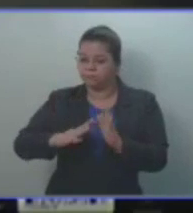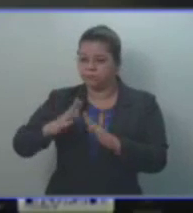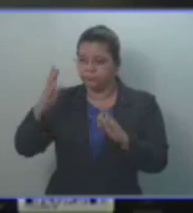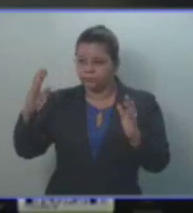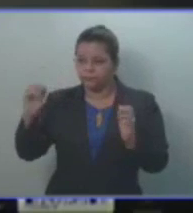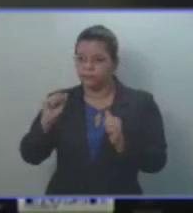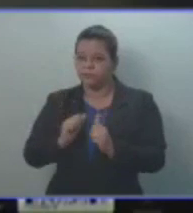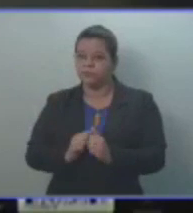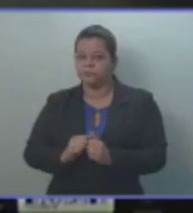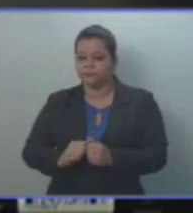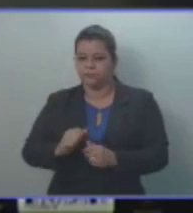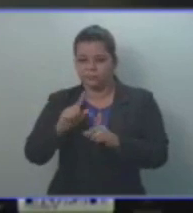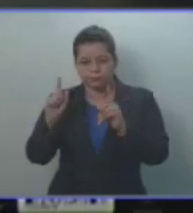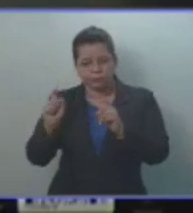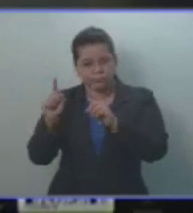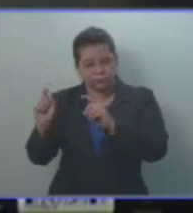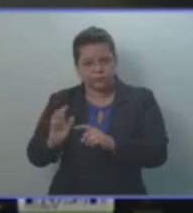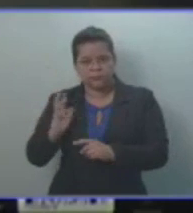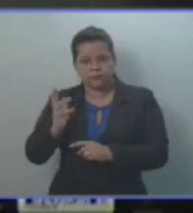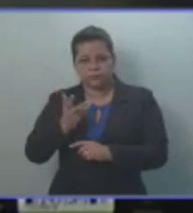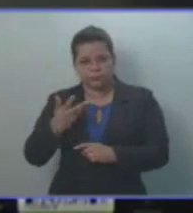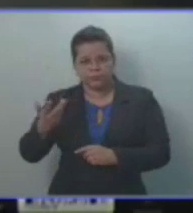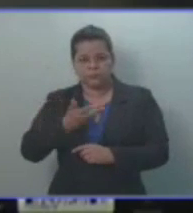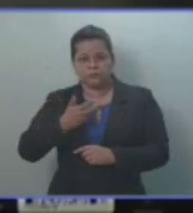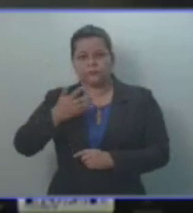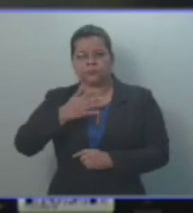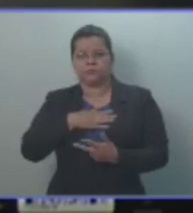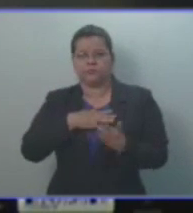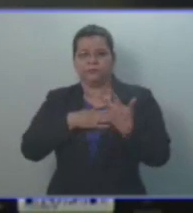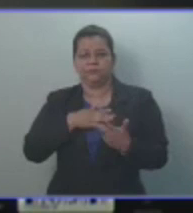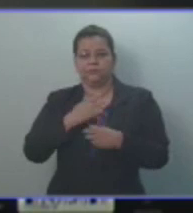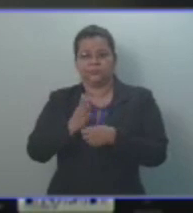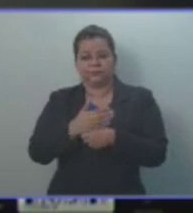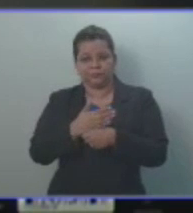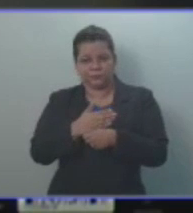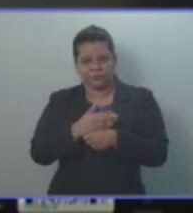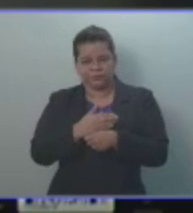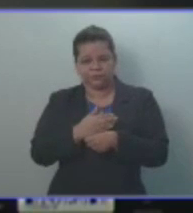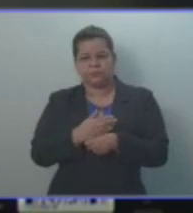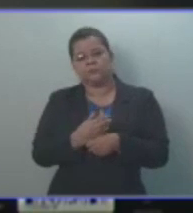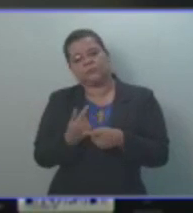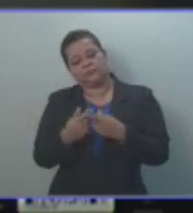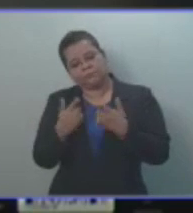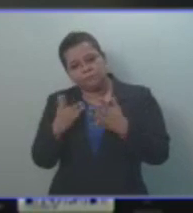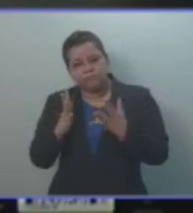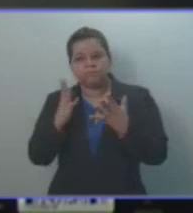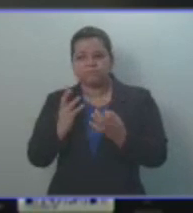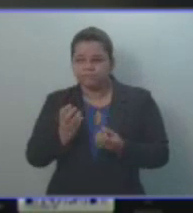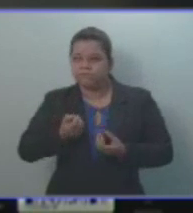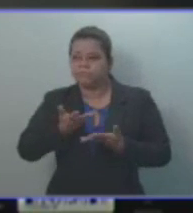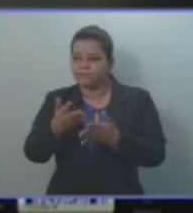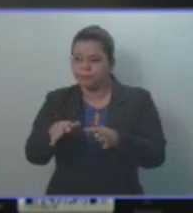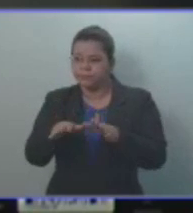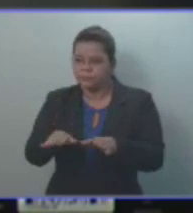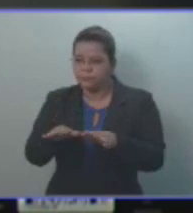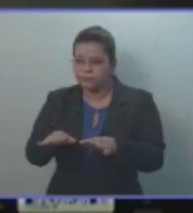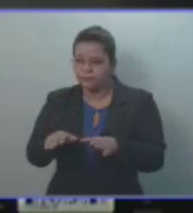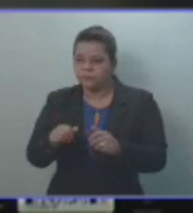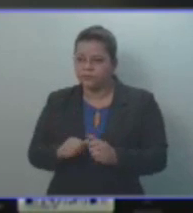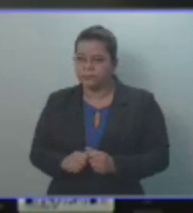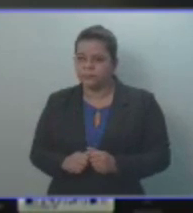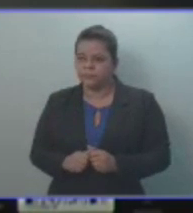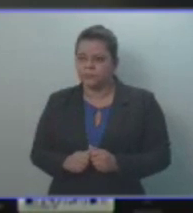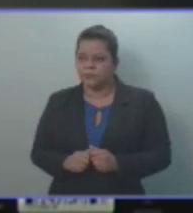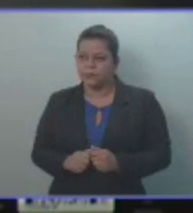que tuvimos entre los tres partidos políticos, pero sobre todo agradecemos la visión de